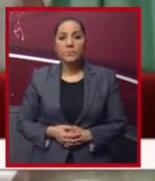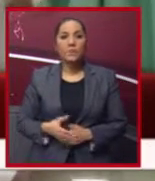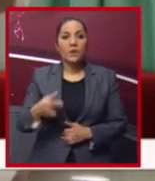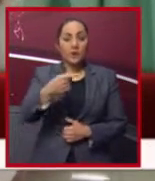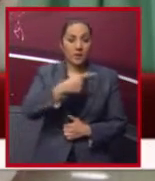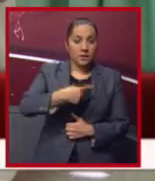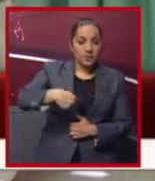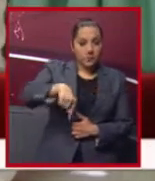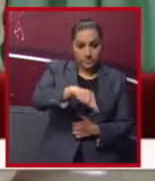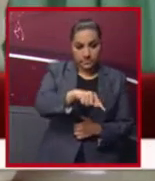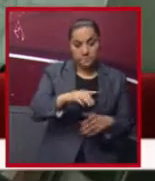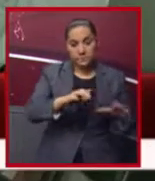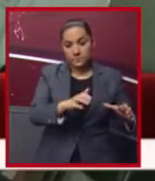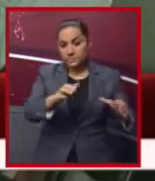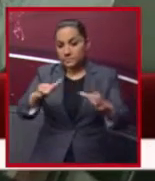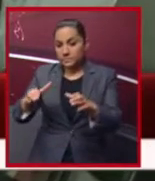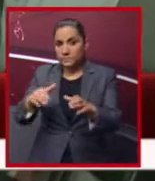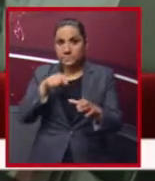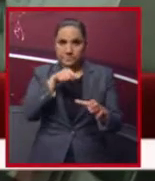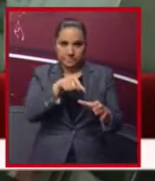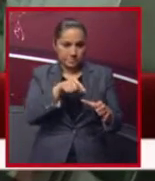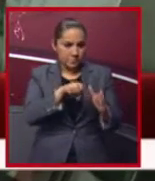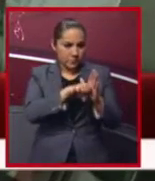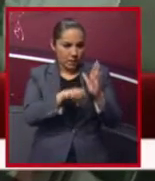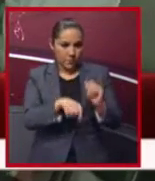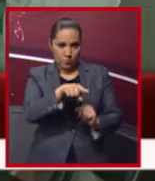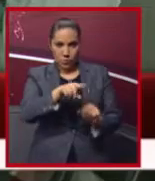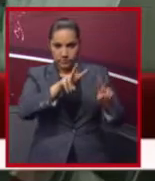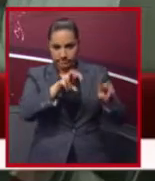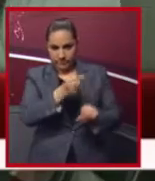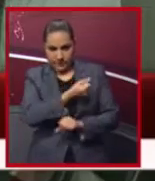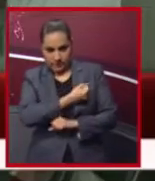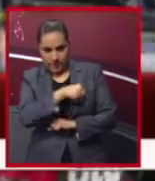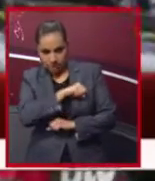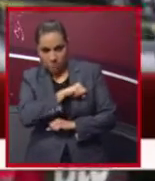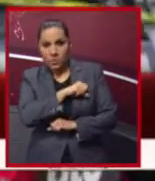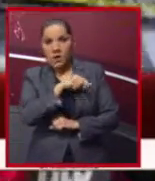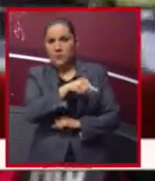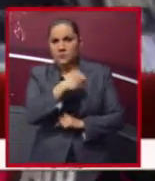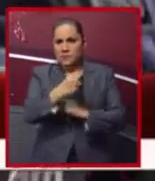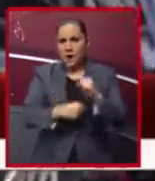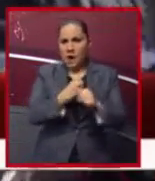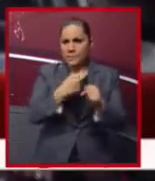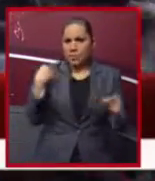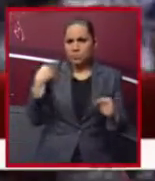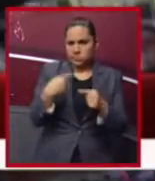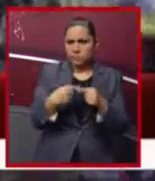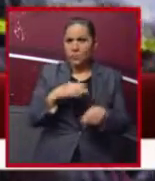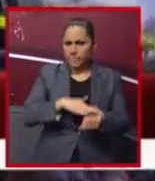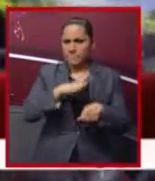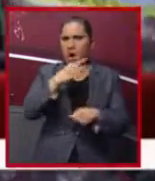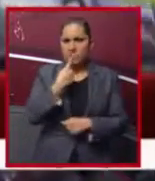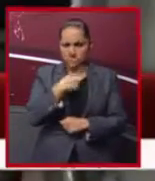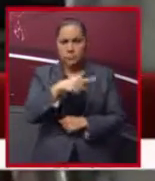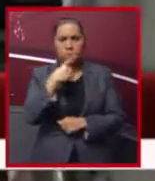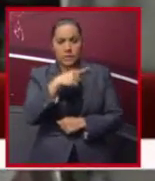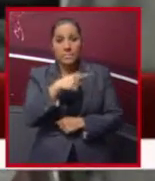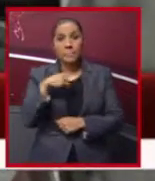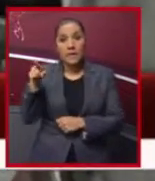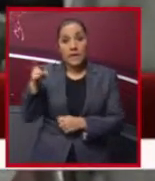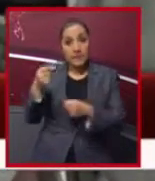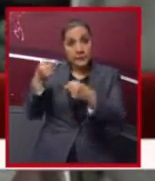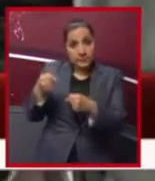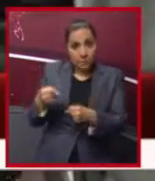algunos sectores, como el de salud, han presentado un incremento en los últimos años, las quejas vinculadas al sector seguridad pasaron